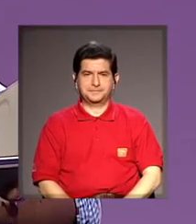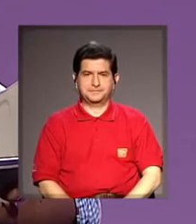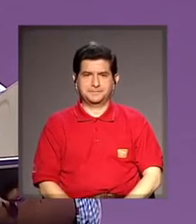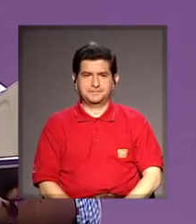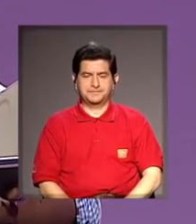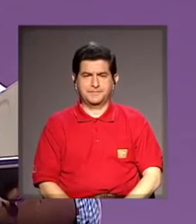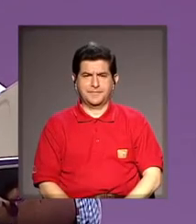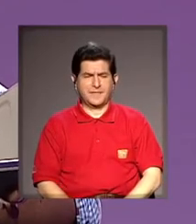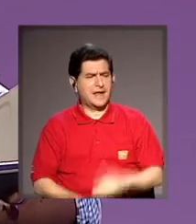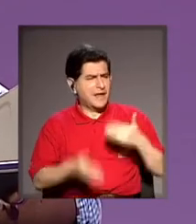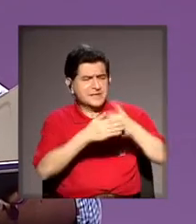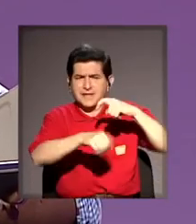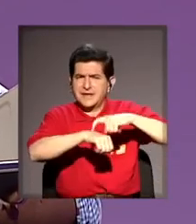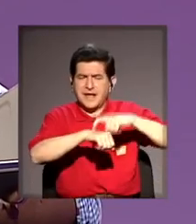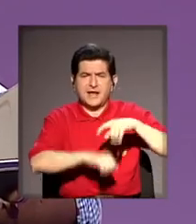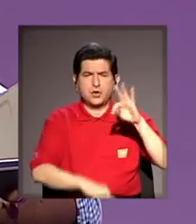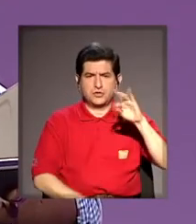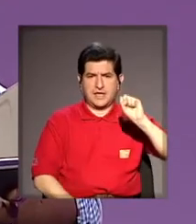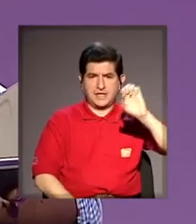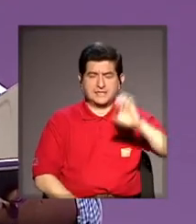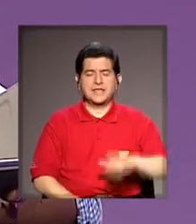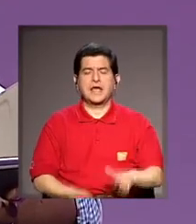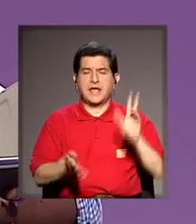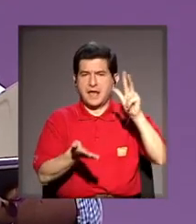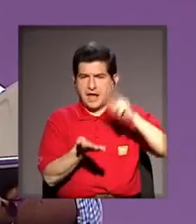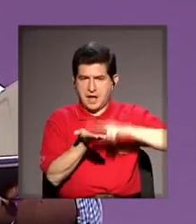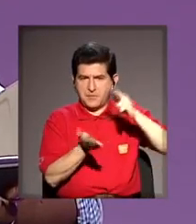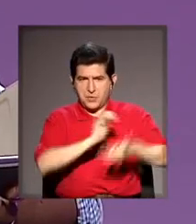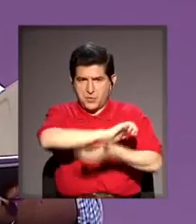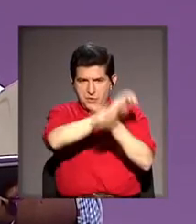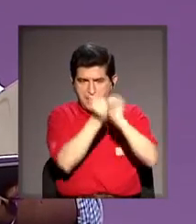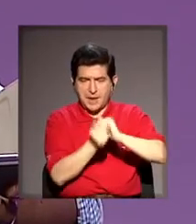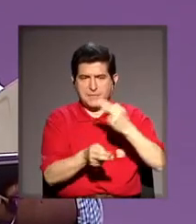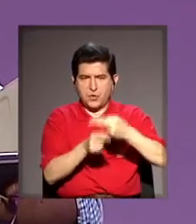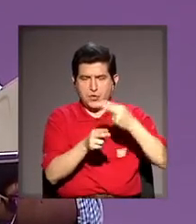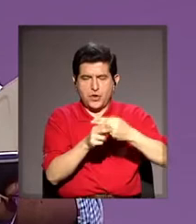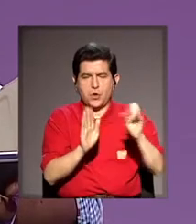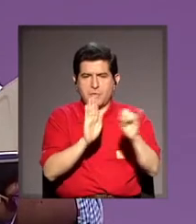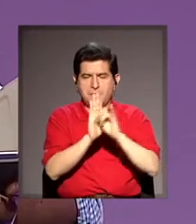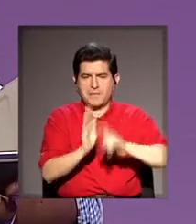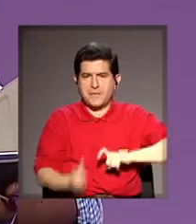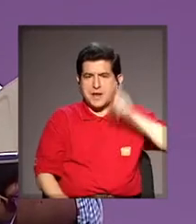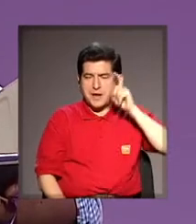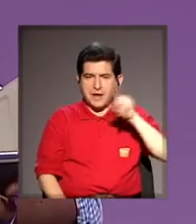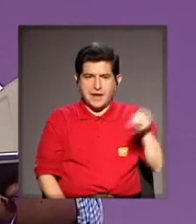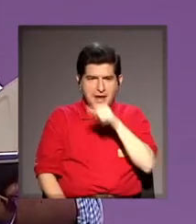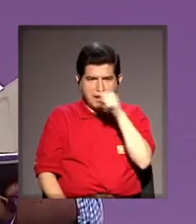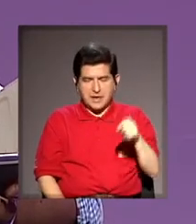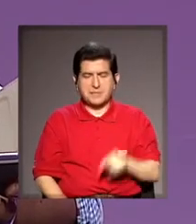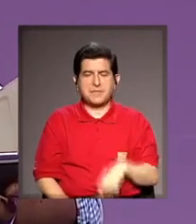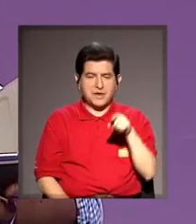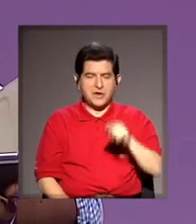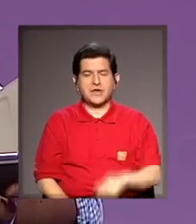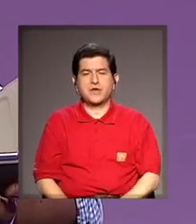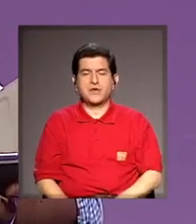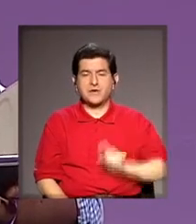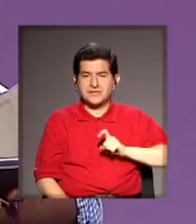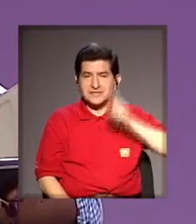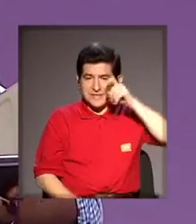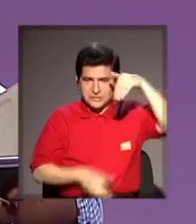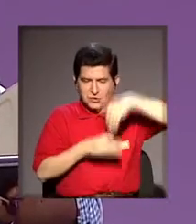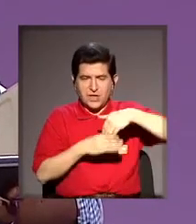recientemente el tribunal supremo de elecciones aprobó el cambio de nombre de identidad de género y la eliminación de exceso en la cédula de identidad